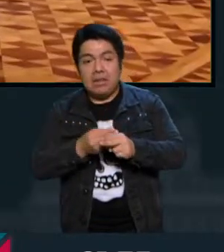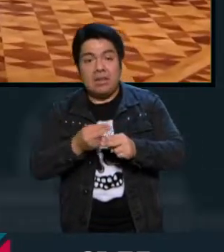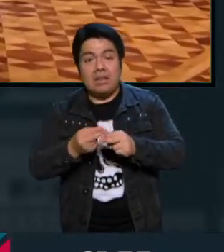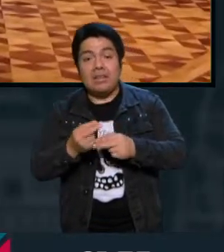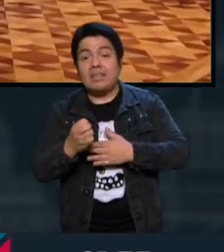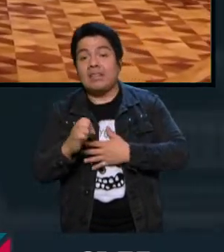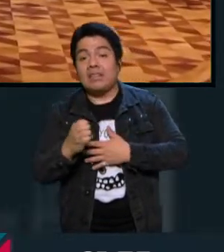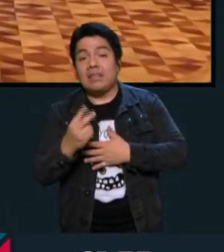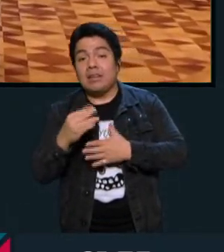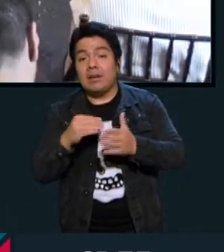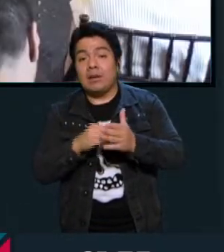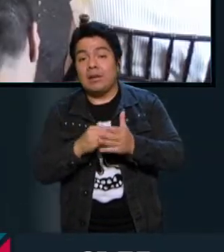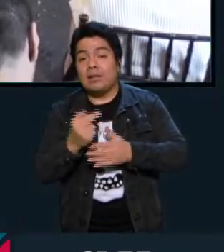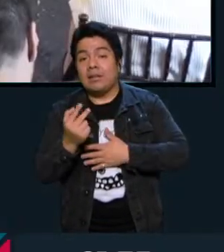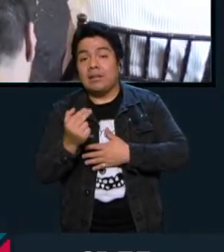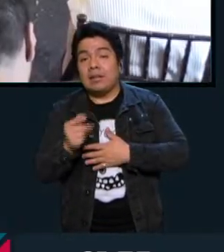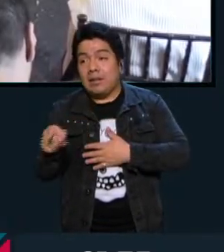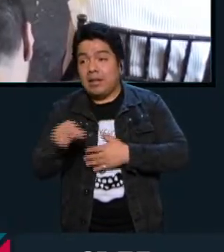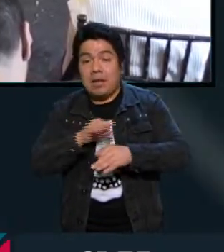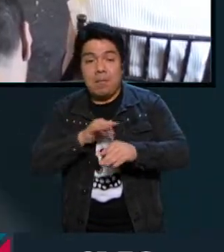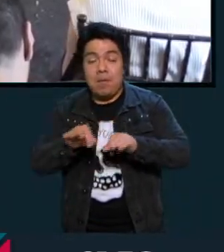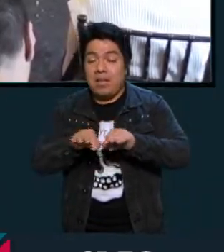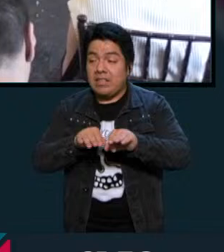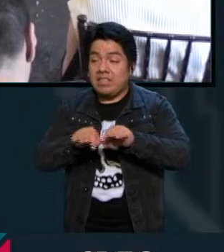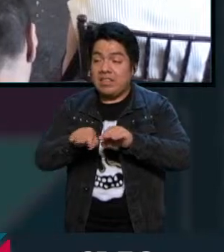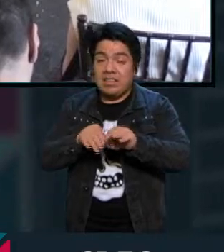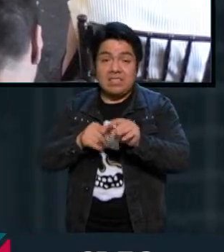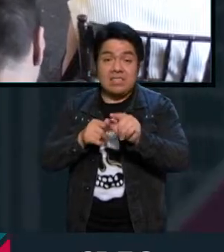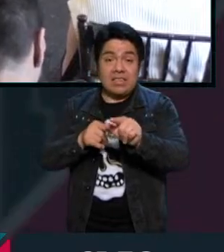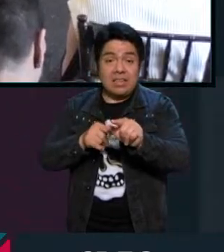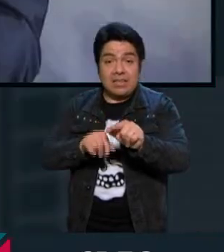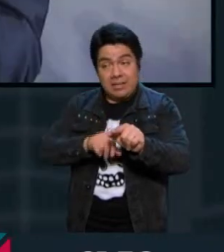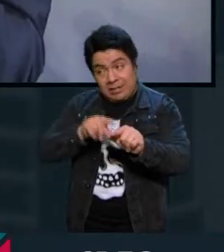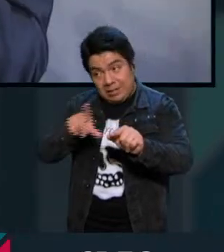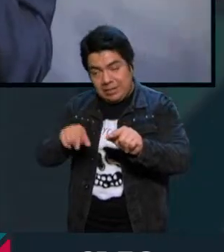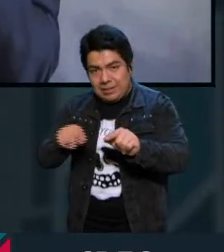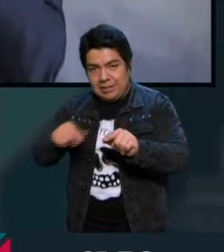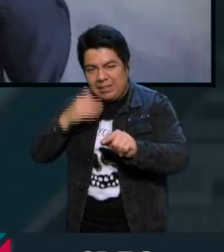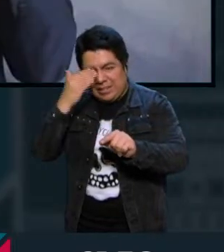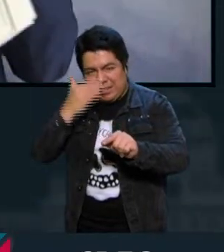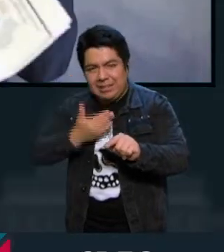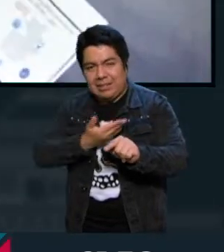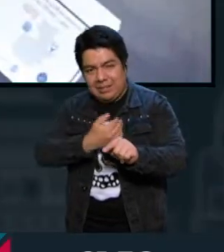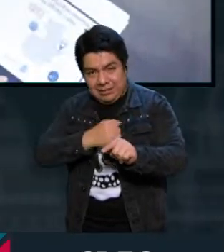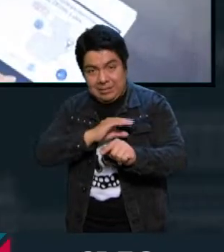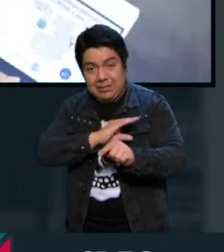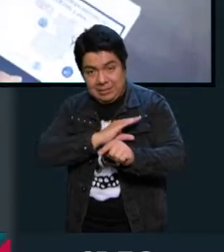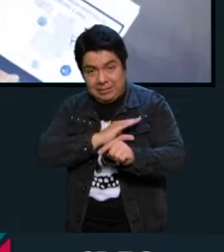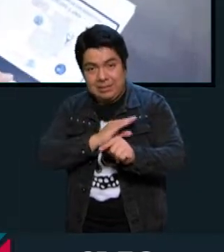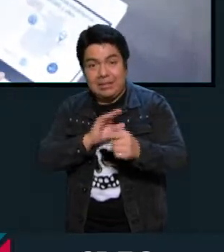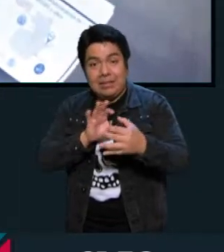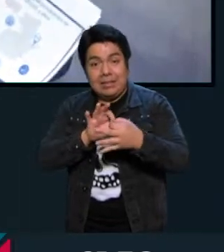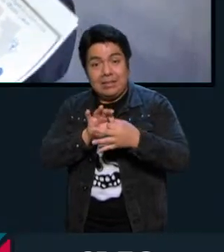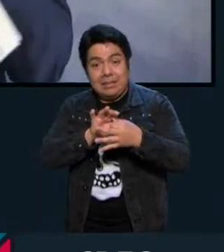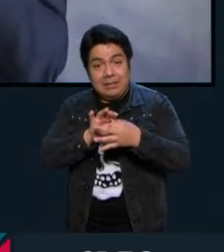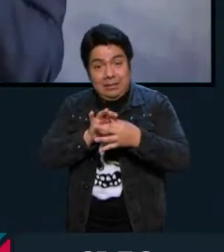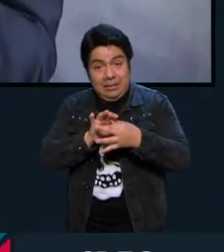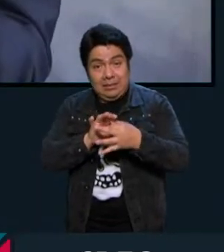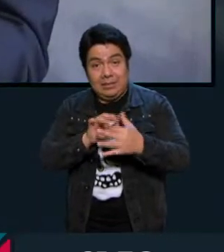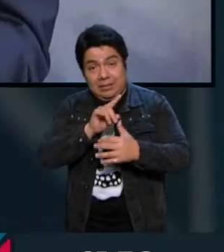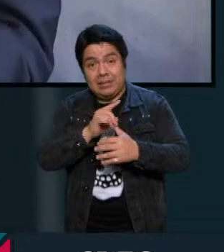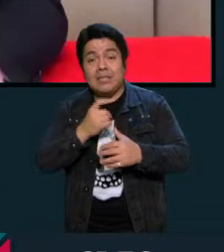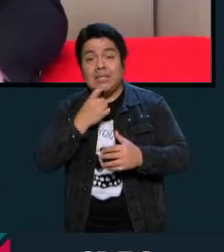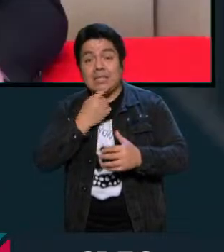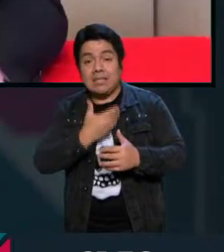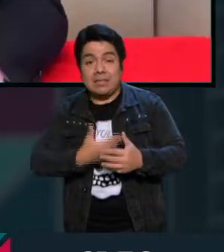año 2025 para seguir siendo embajador. Y ahora que sabe que la doctora Claudia Sheinbaum tiene una relación muy fuerte con López